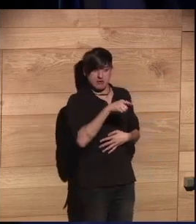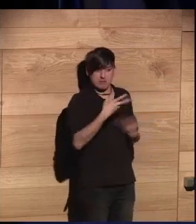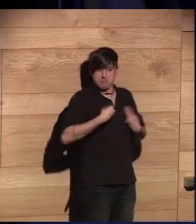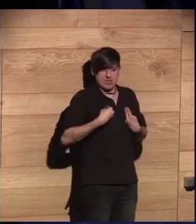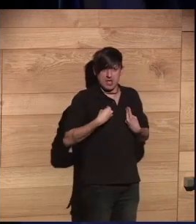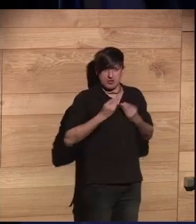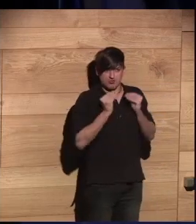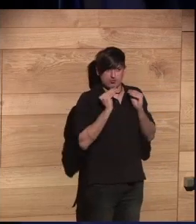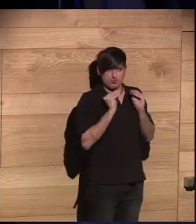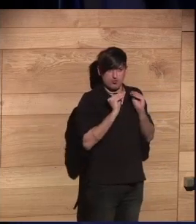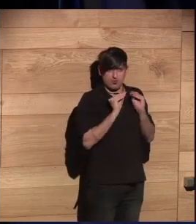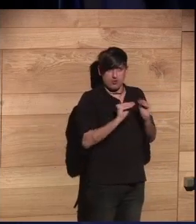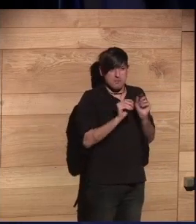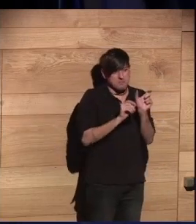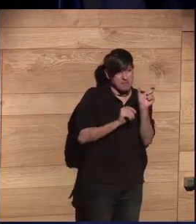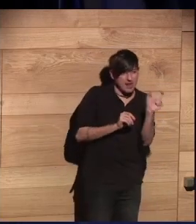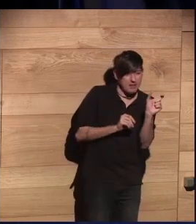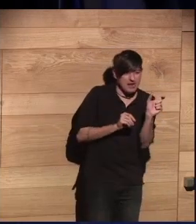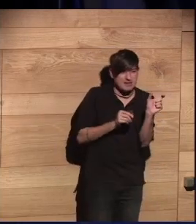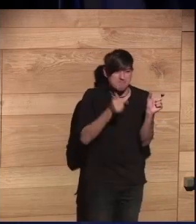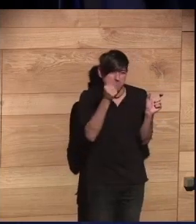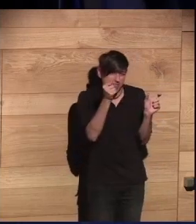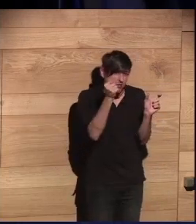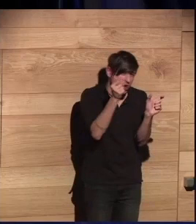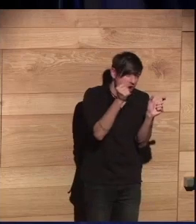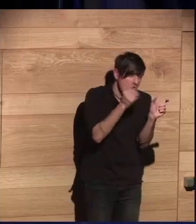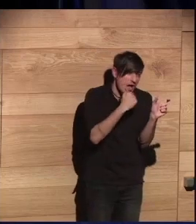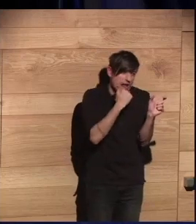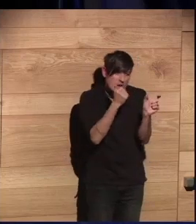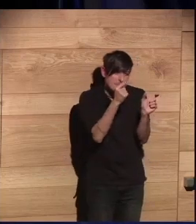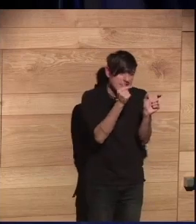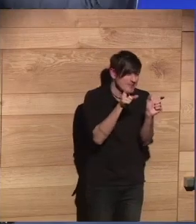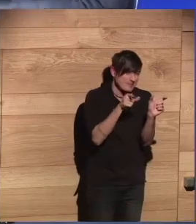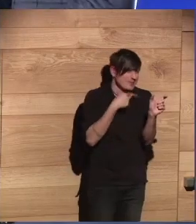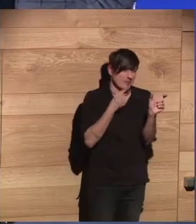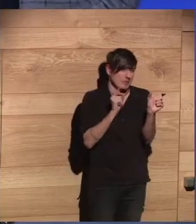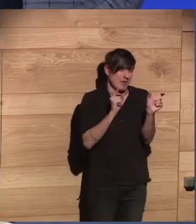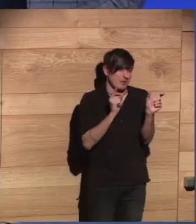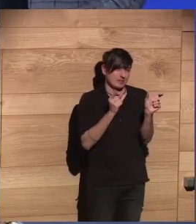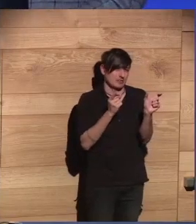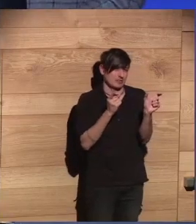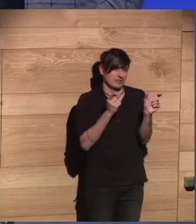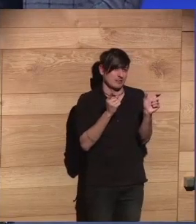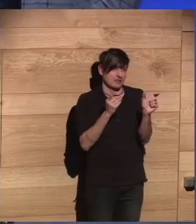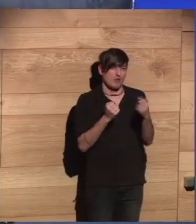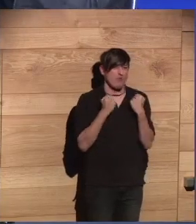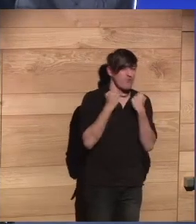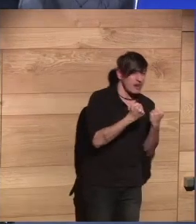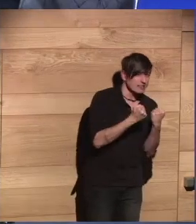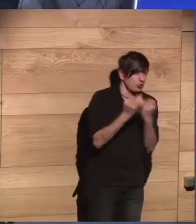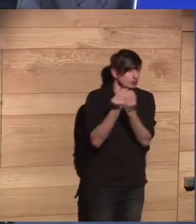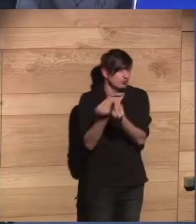su vida, Sí. la palabra mezzo algo Sí. no le iba. Claro. No le iba nada. No, y es verdad que en